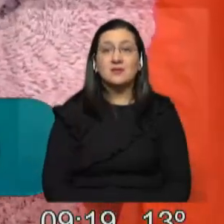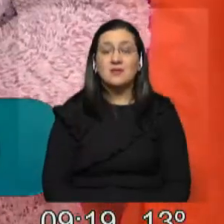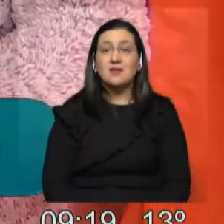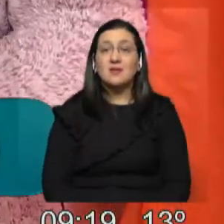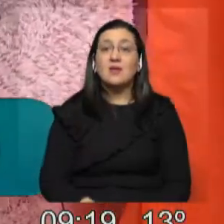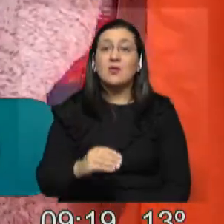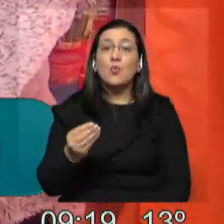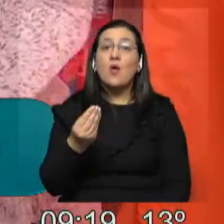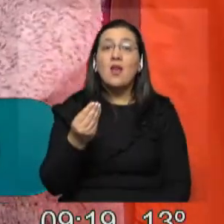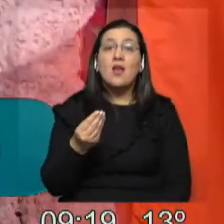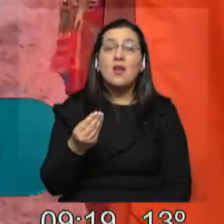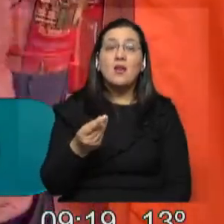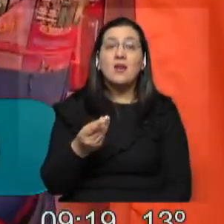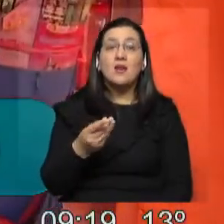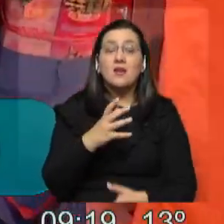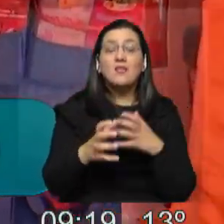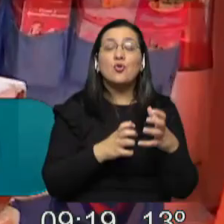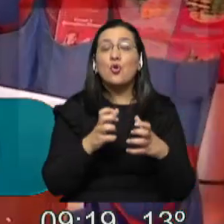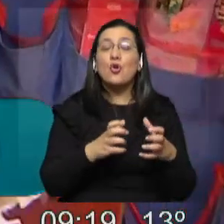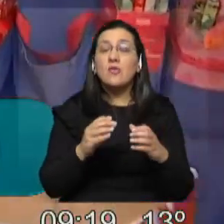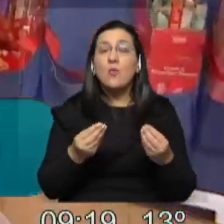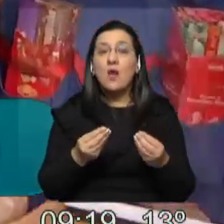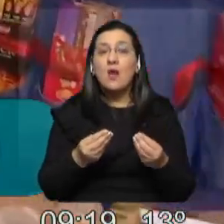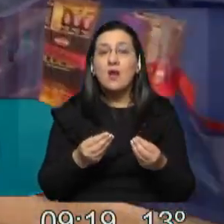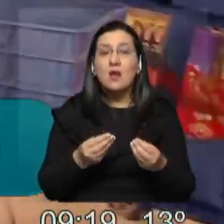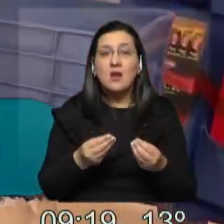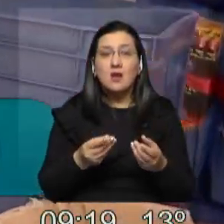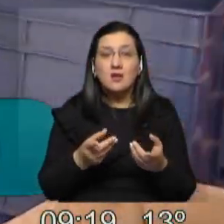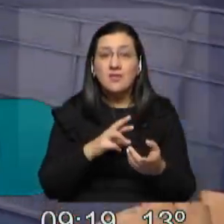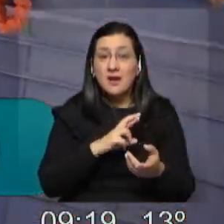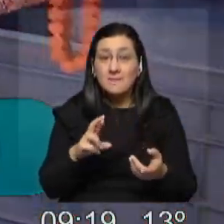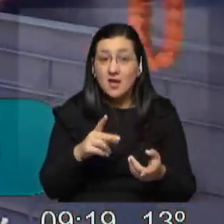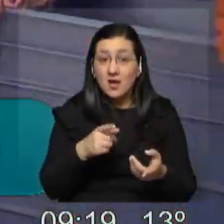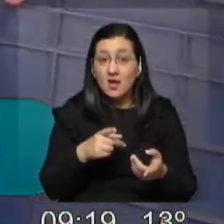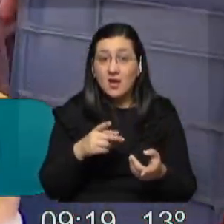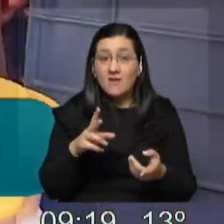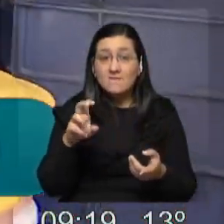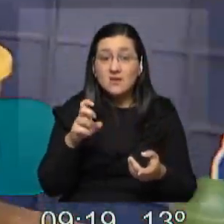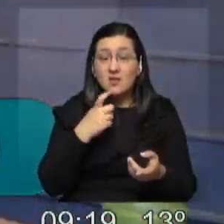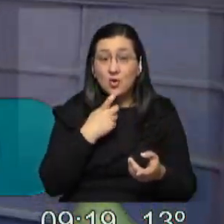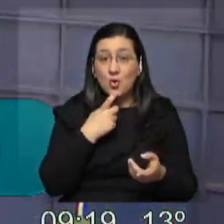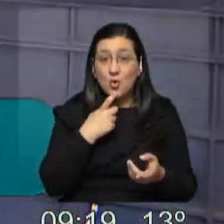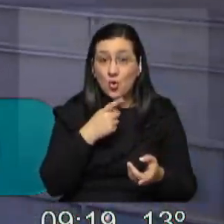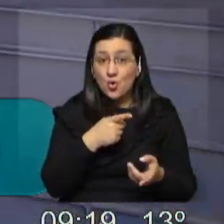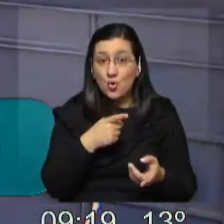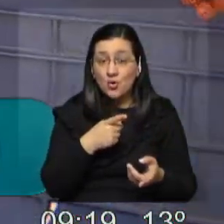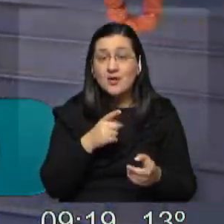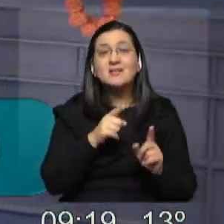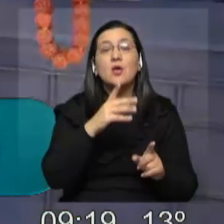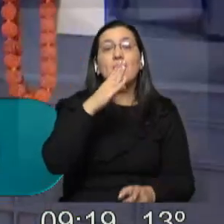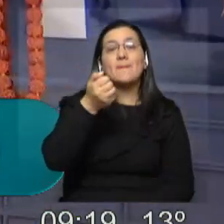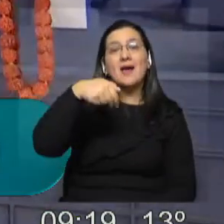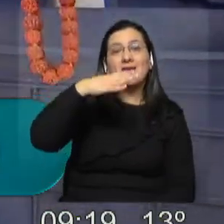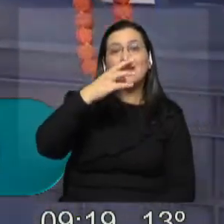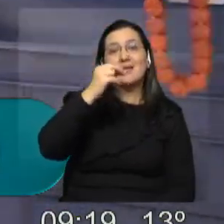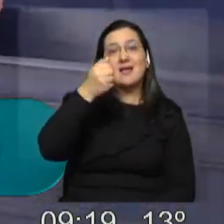¿cuál con es la de San velas. Expedito? Es la que tiene los colores de Rampla, ¿no? Acá, ¿no? Es esto, San, esto es San Expedito. Esto es San Pancracio.